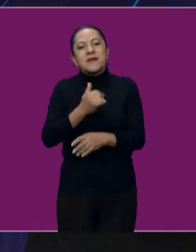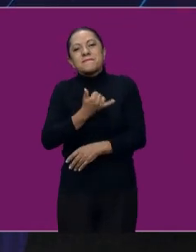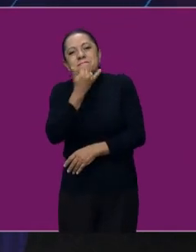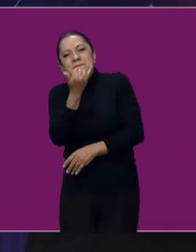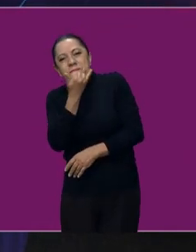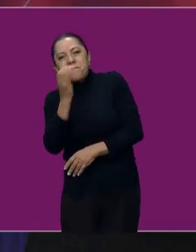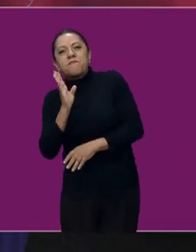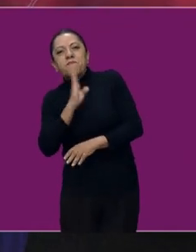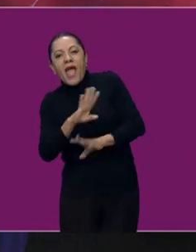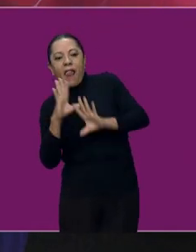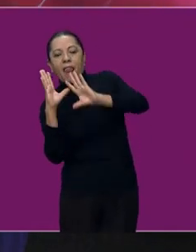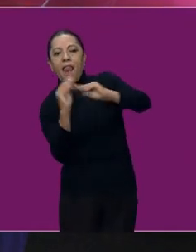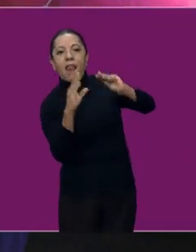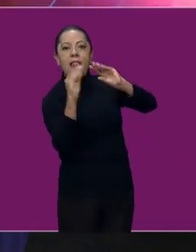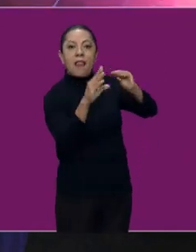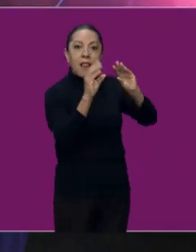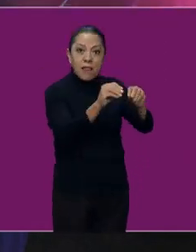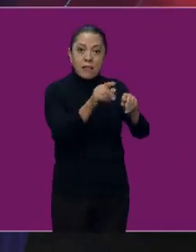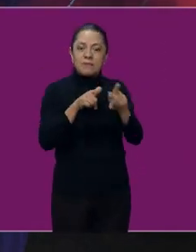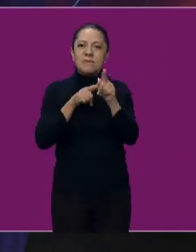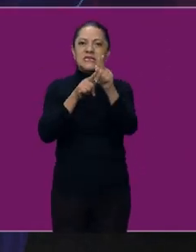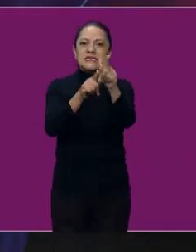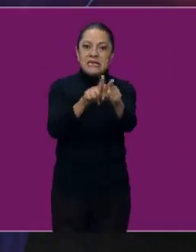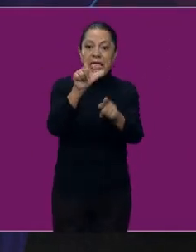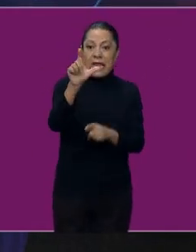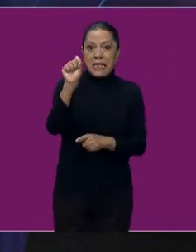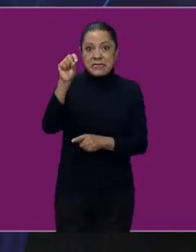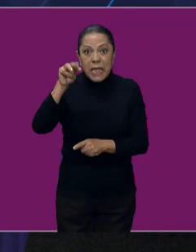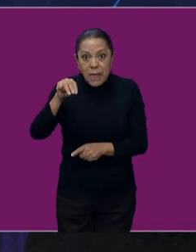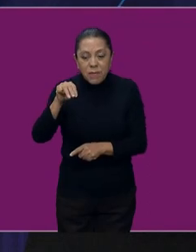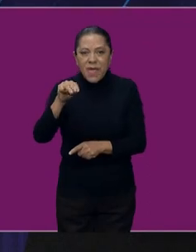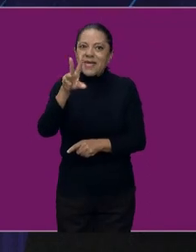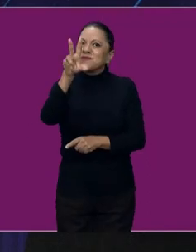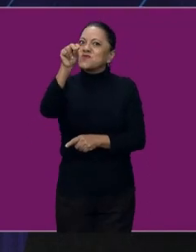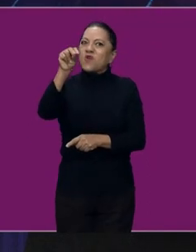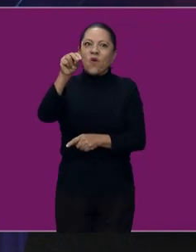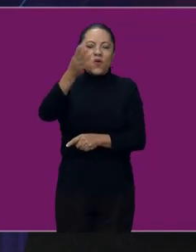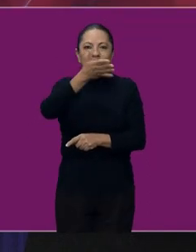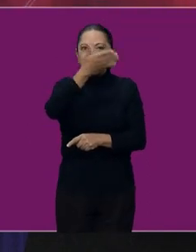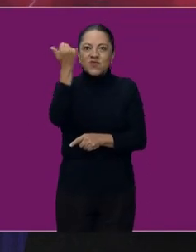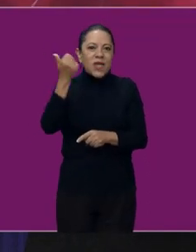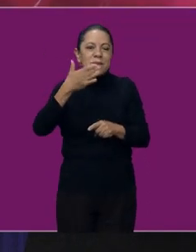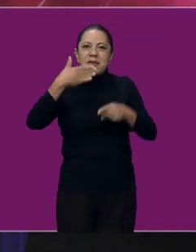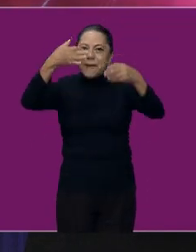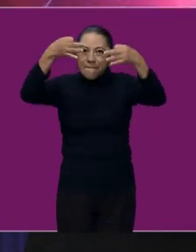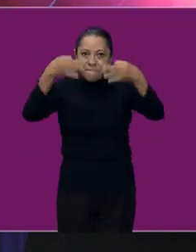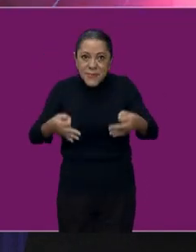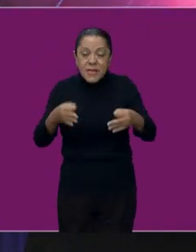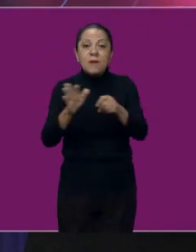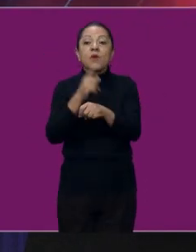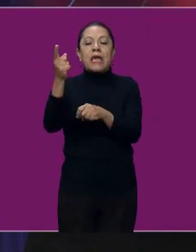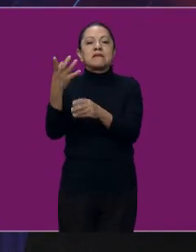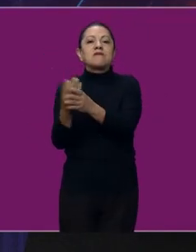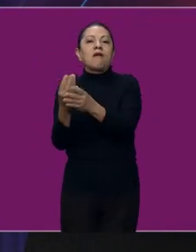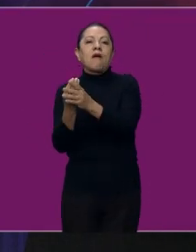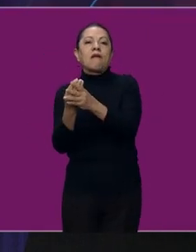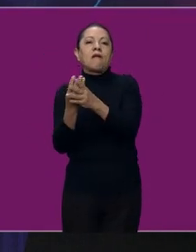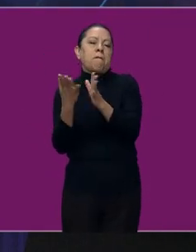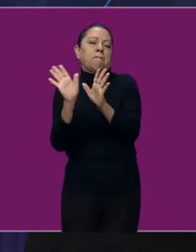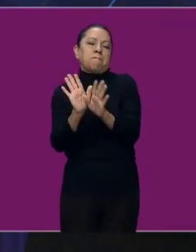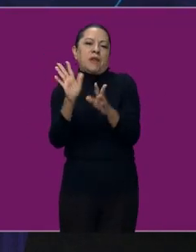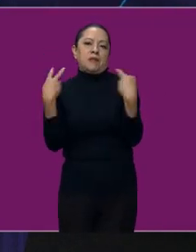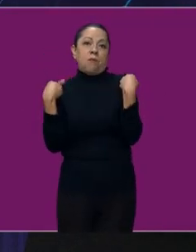personas siguen aprendiendo la lengua pero se va distorsionando cómo es y luego llega a pasar lo que dices ah ya aprendí